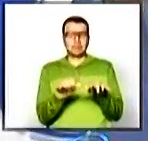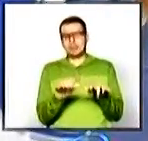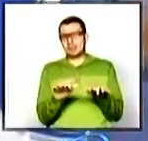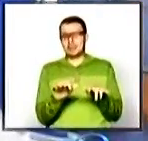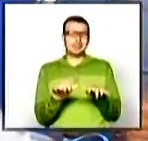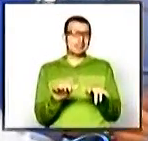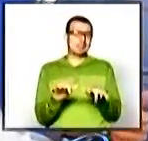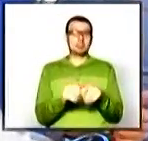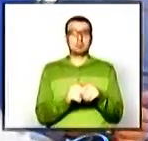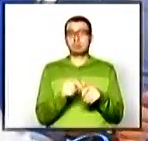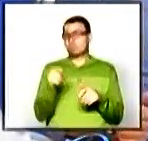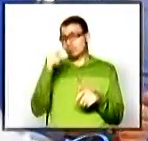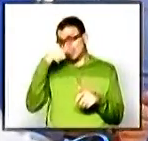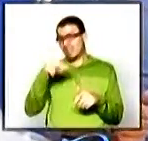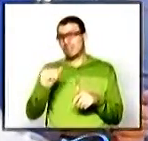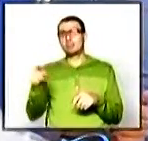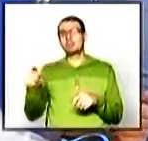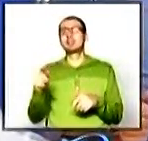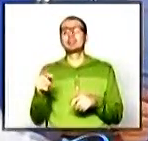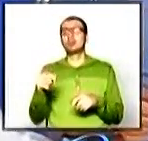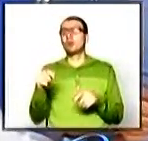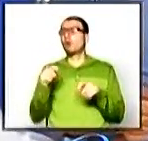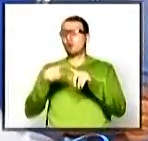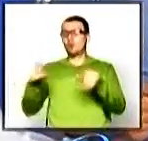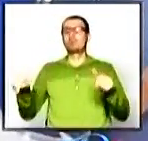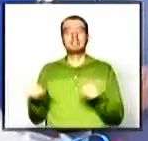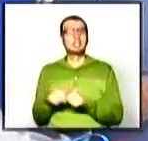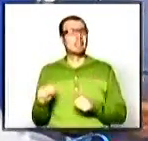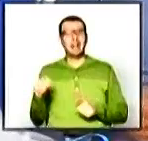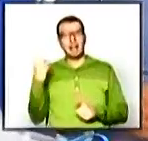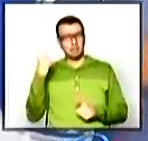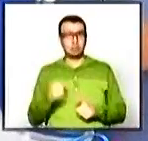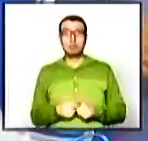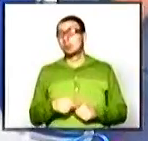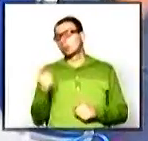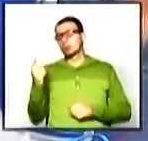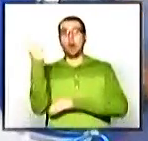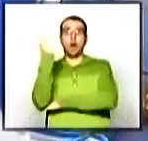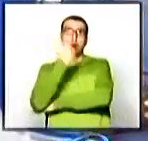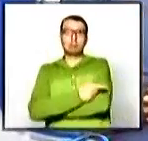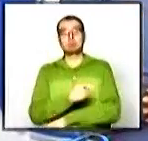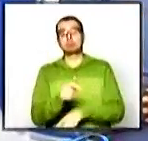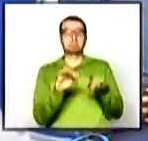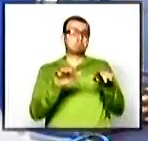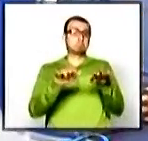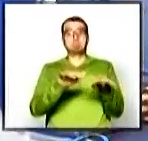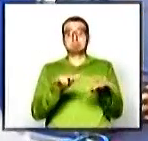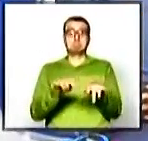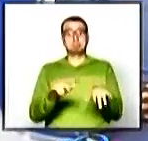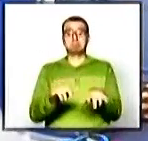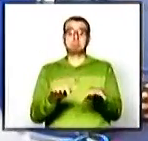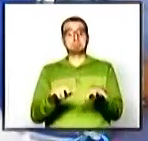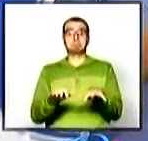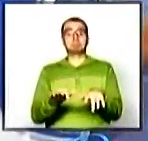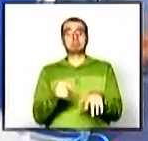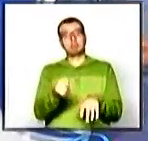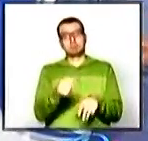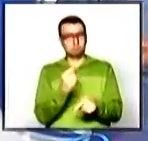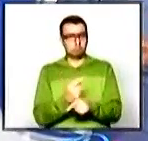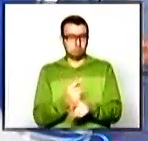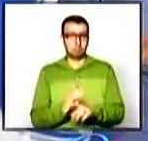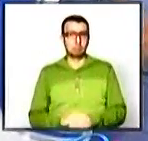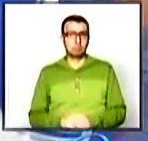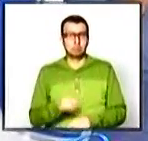allá ustedes, sus hijas, en sus oficinas, sus hijos, en una mala postura, una silla de nada,